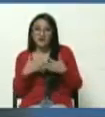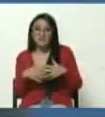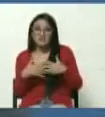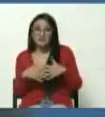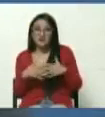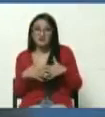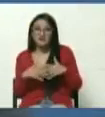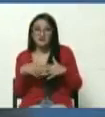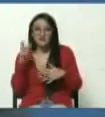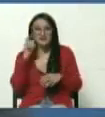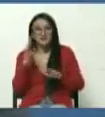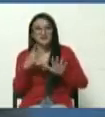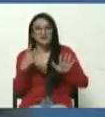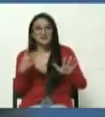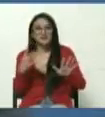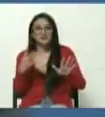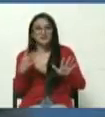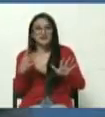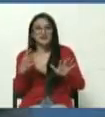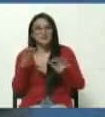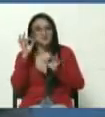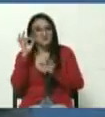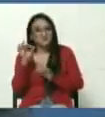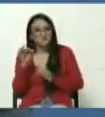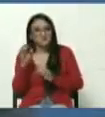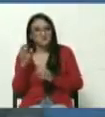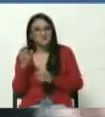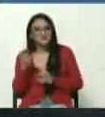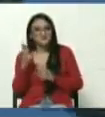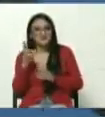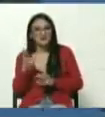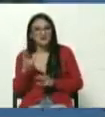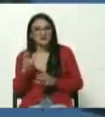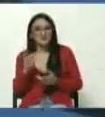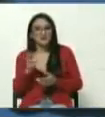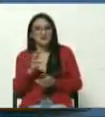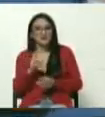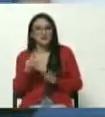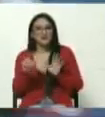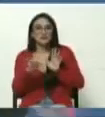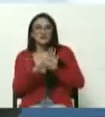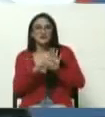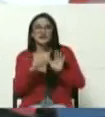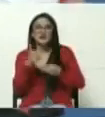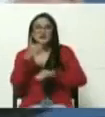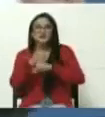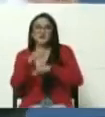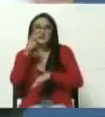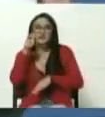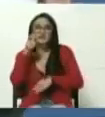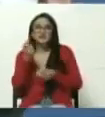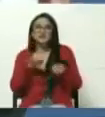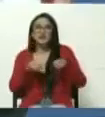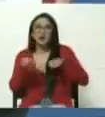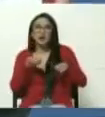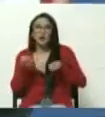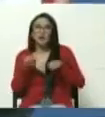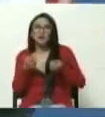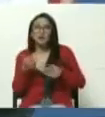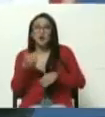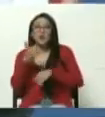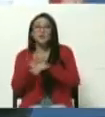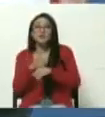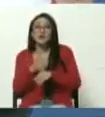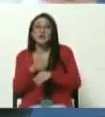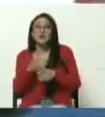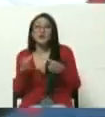día 19 se nos reconoció por la resolución de la superintendencia el control de la junta